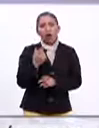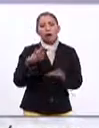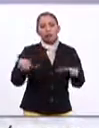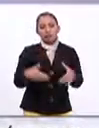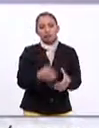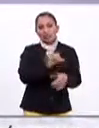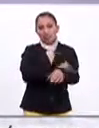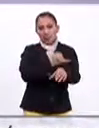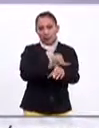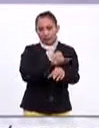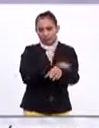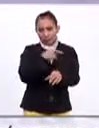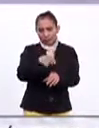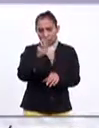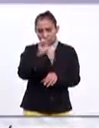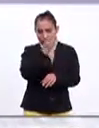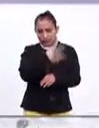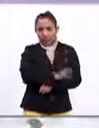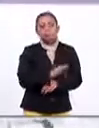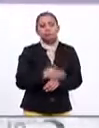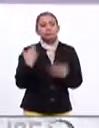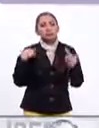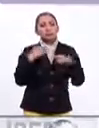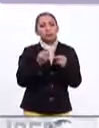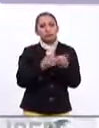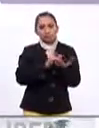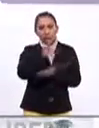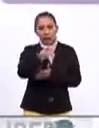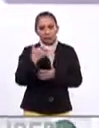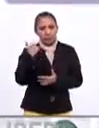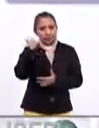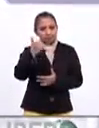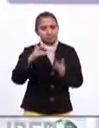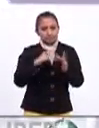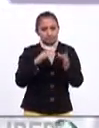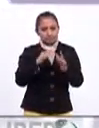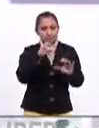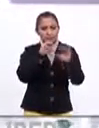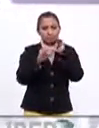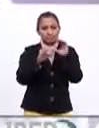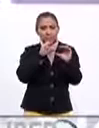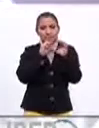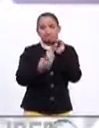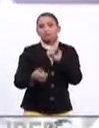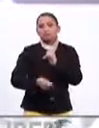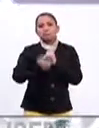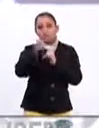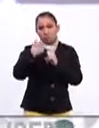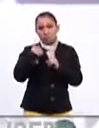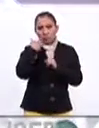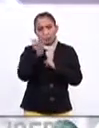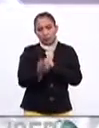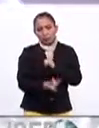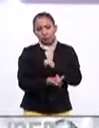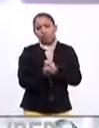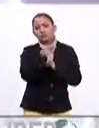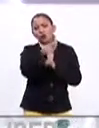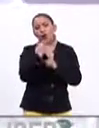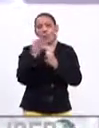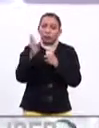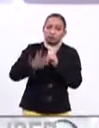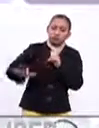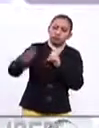unidad Iztapalapa de esta universidad. Profesor, muchísimas gracias por tomarnos esta comunicación. Primero que nada, me gustaría que nos